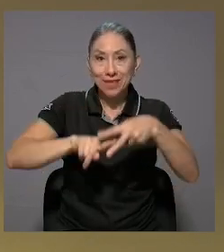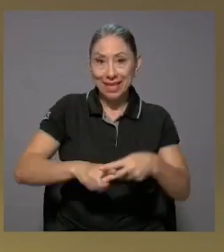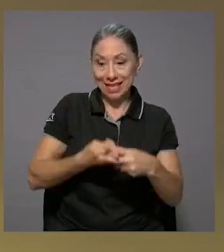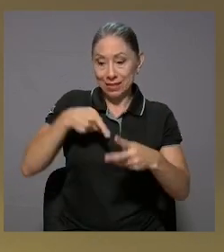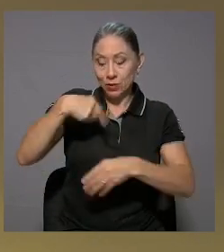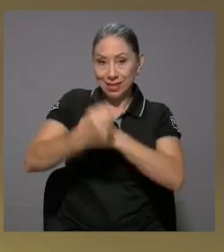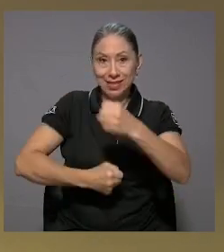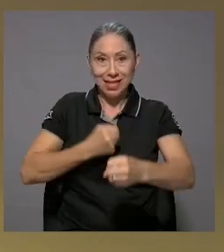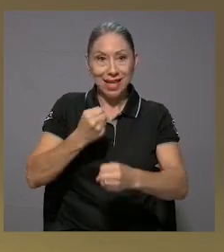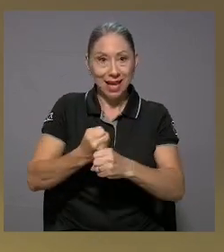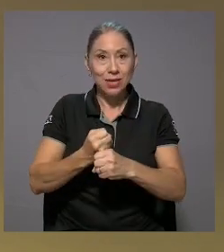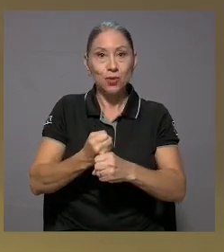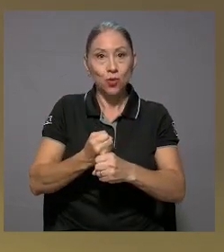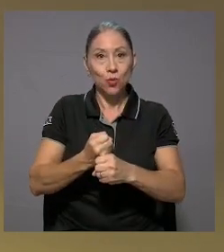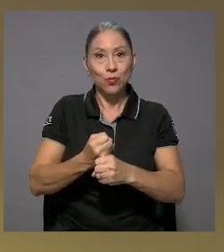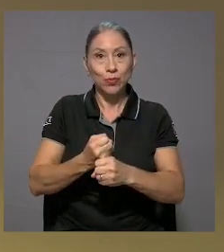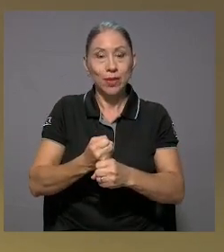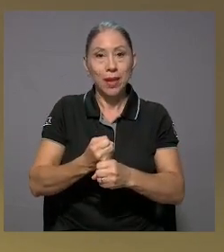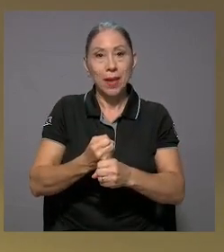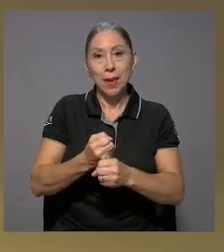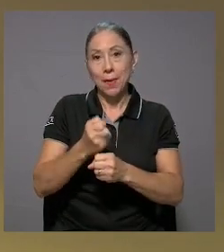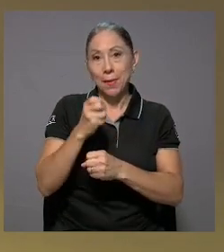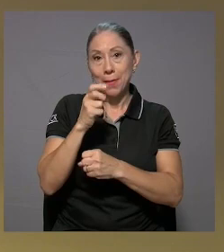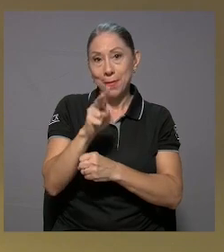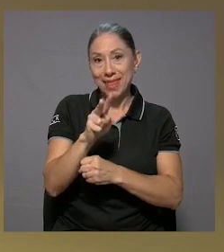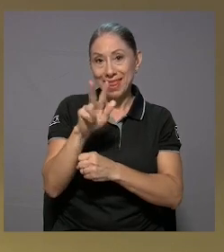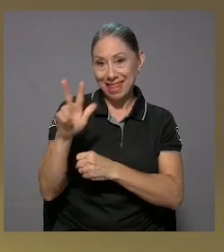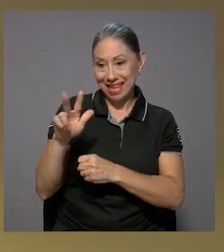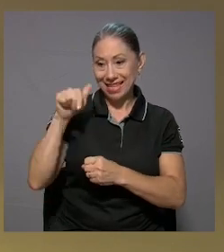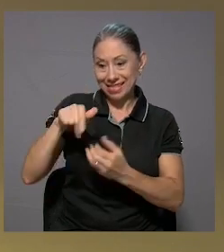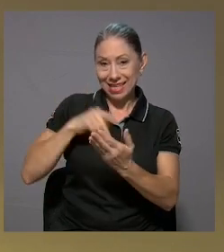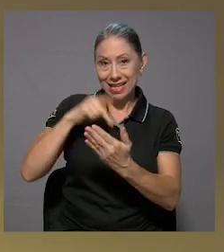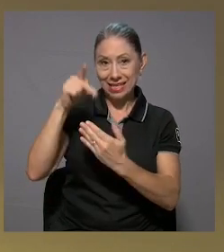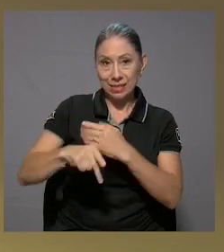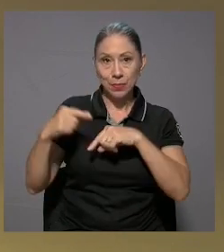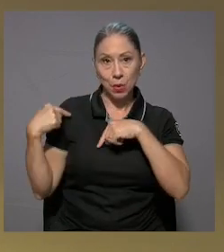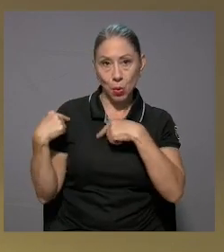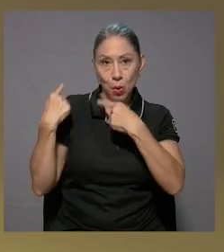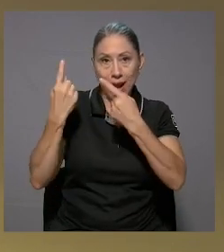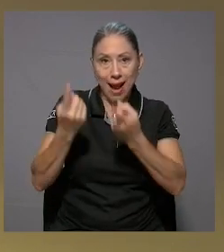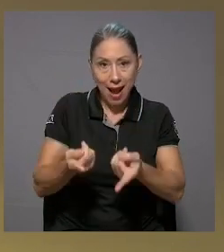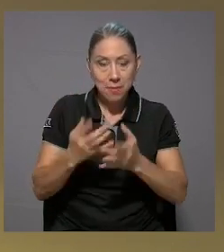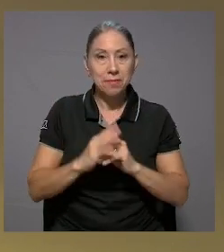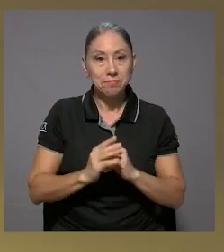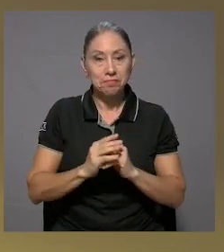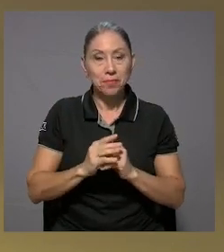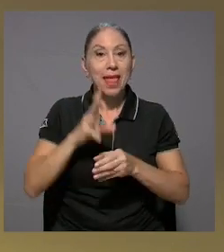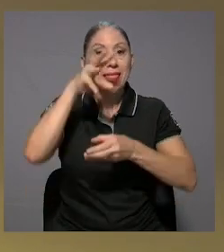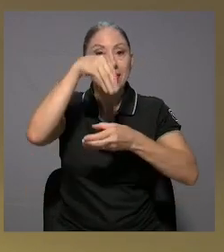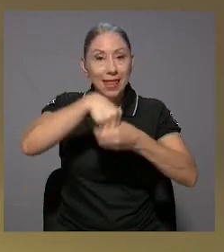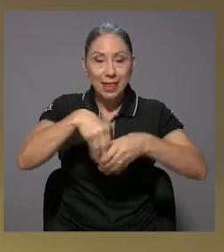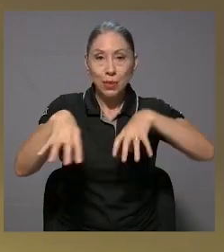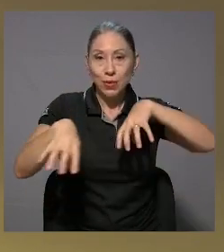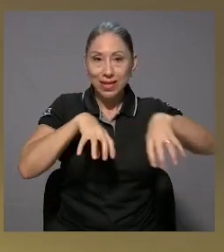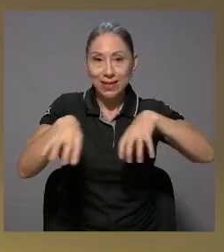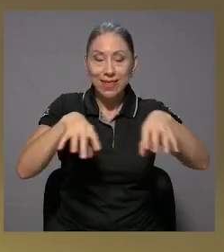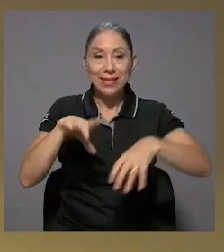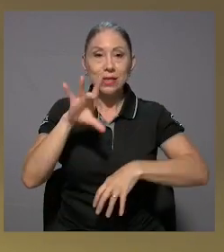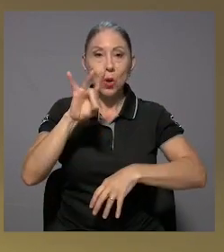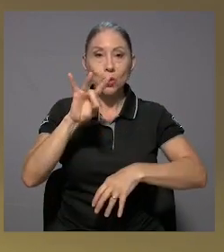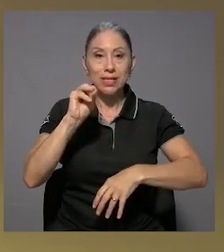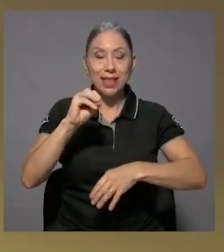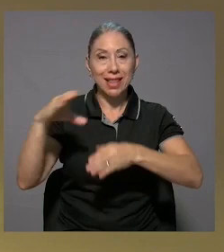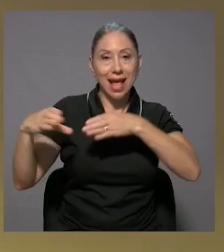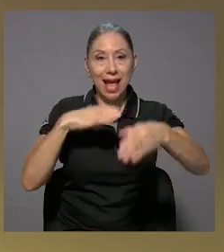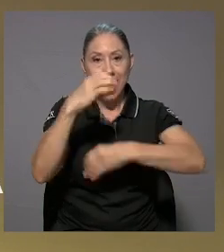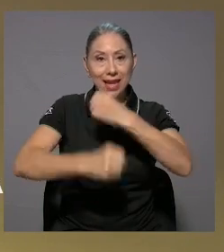inicio de este año 23 del programa, dentro de las actividades del 80 aniversario